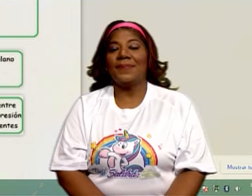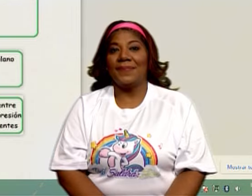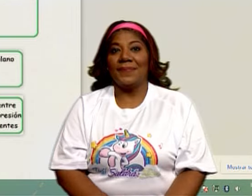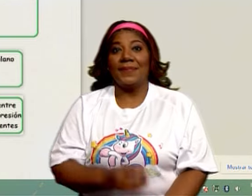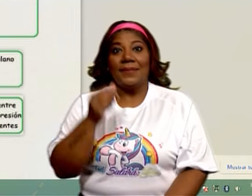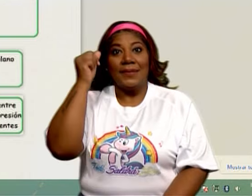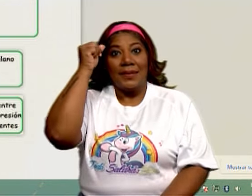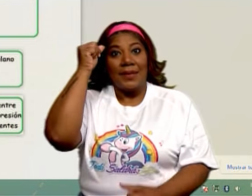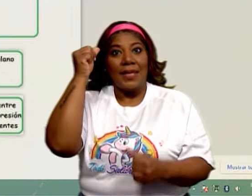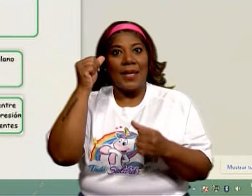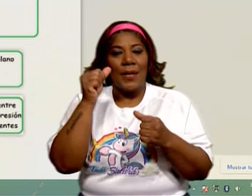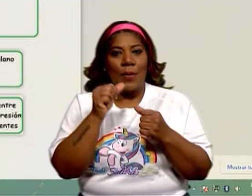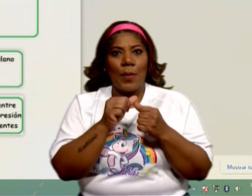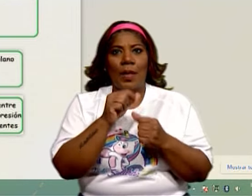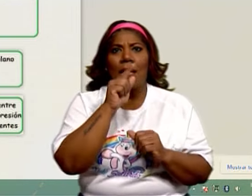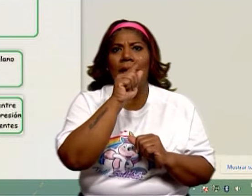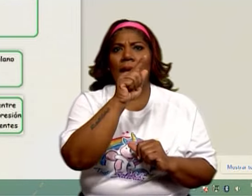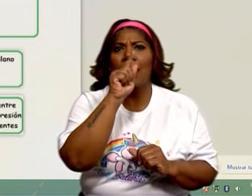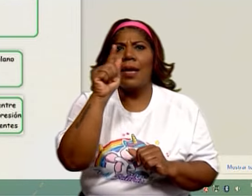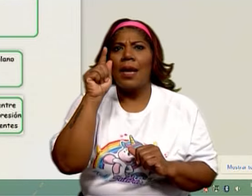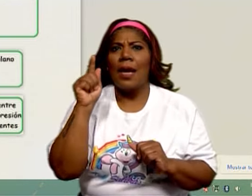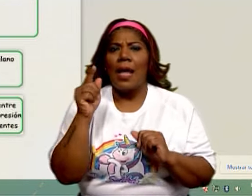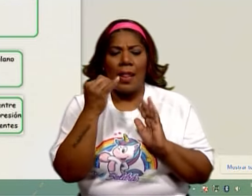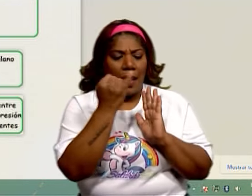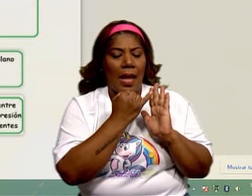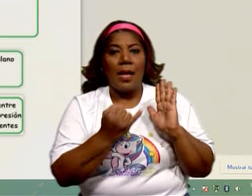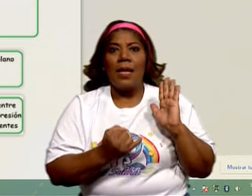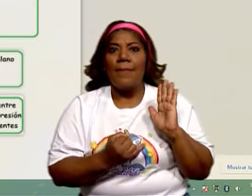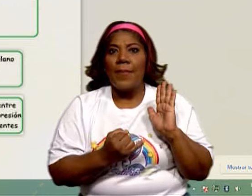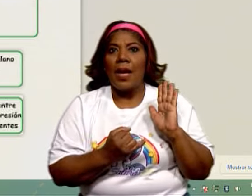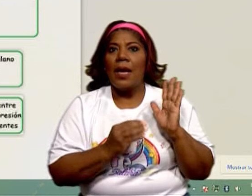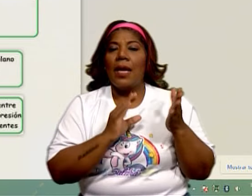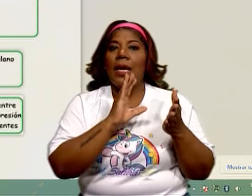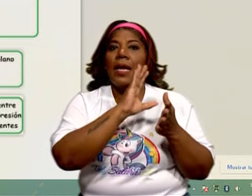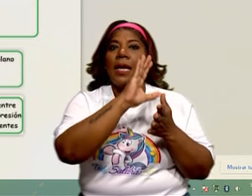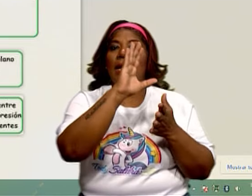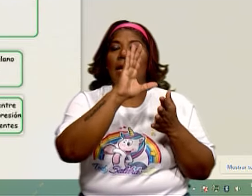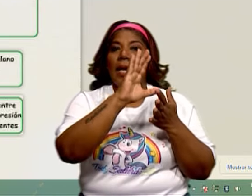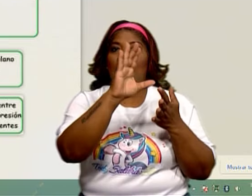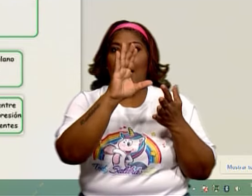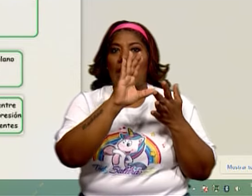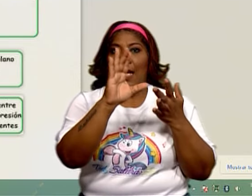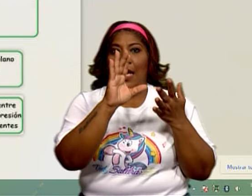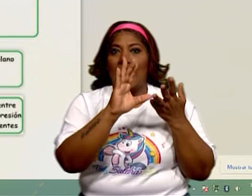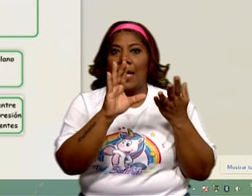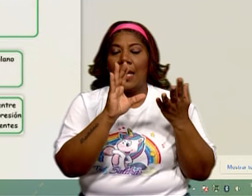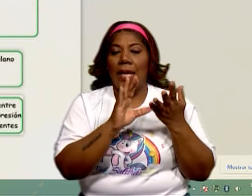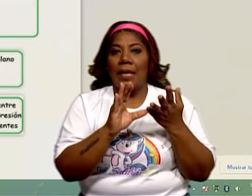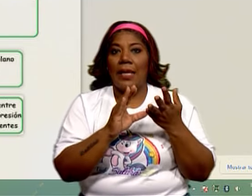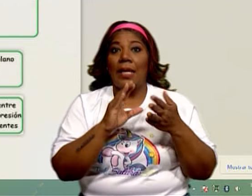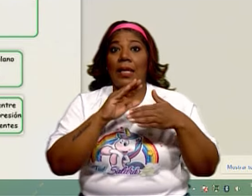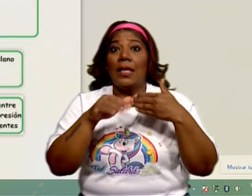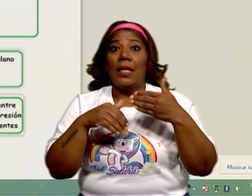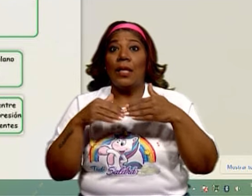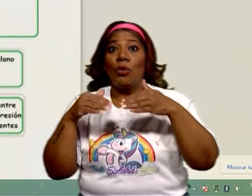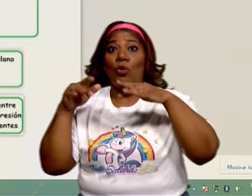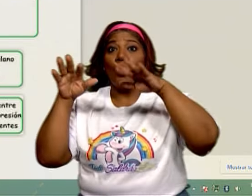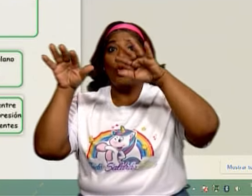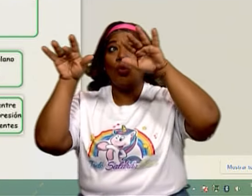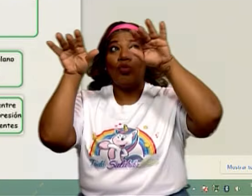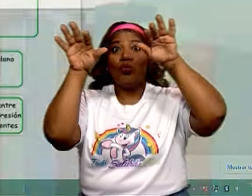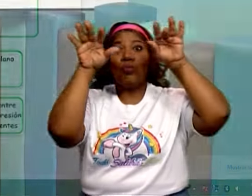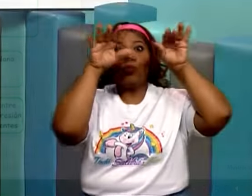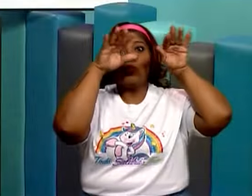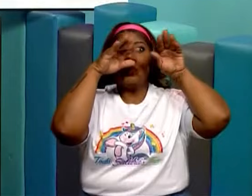es la características de una de lo que va a ser el paisaje geográfico natural en tu